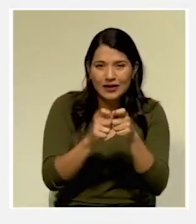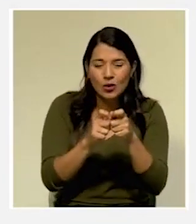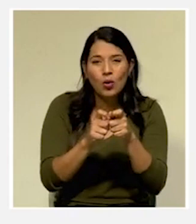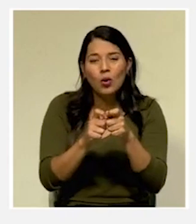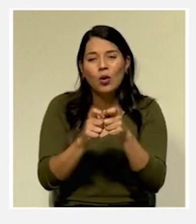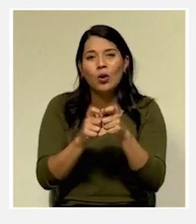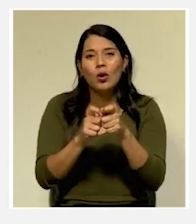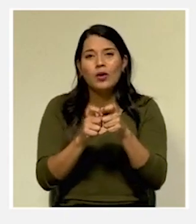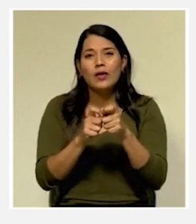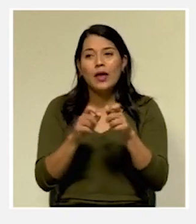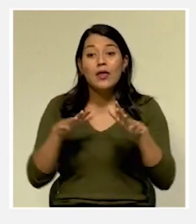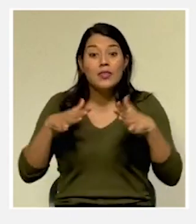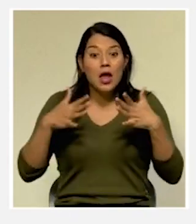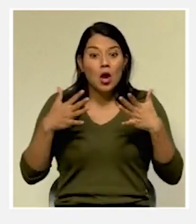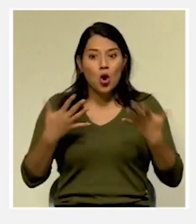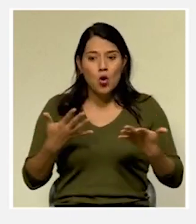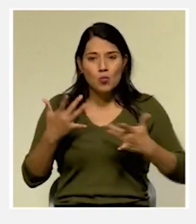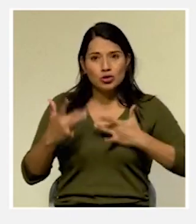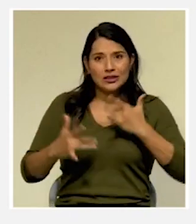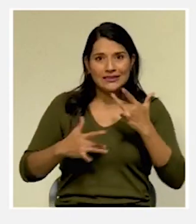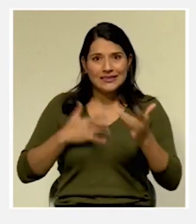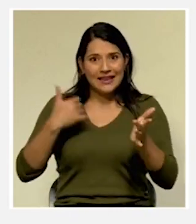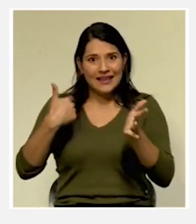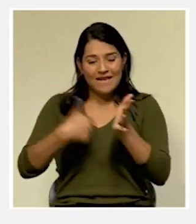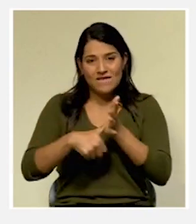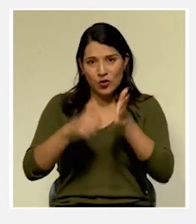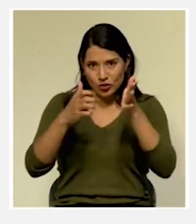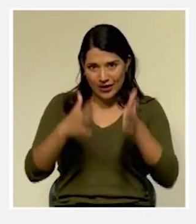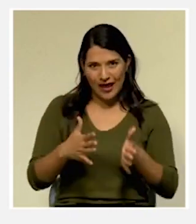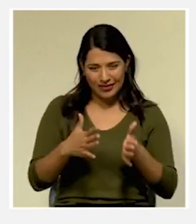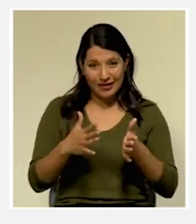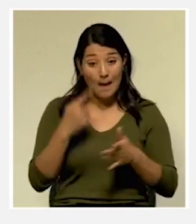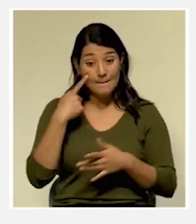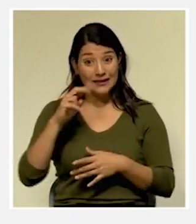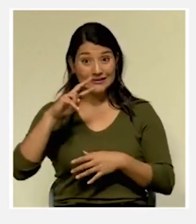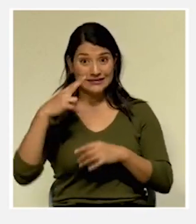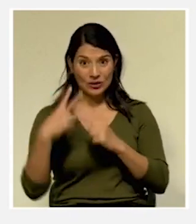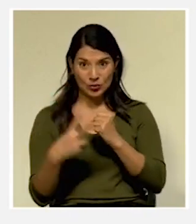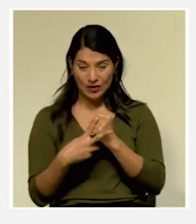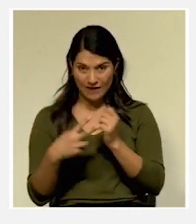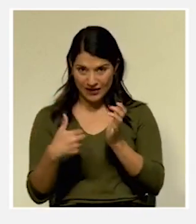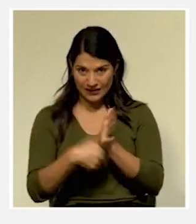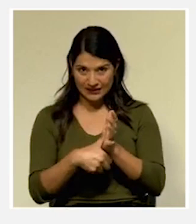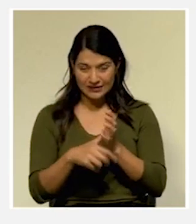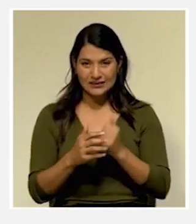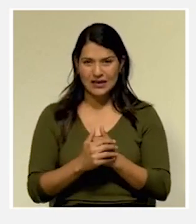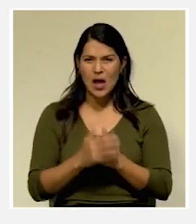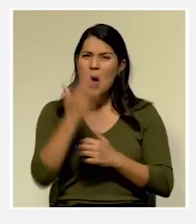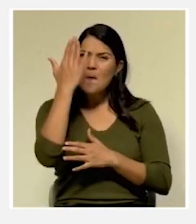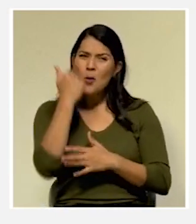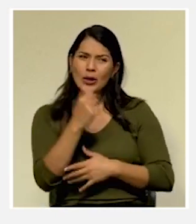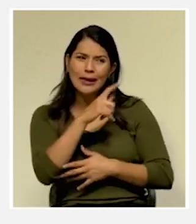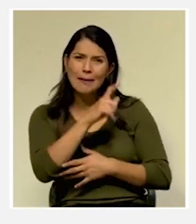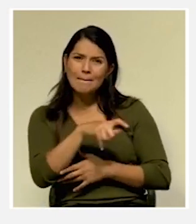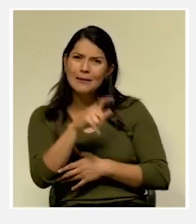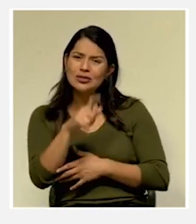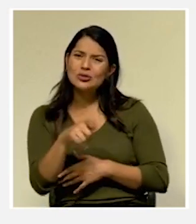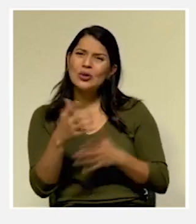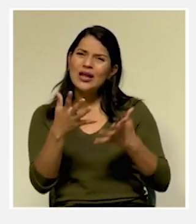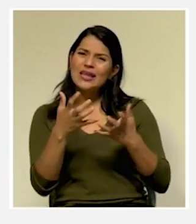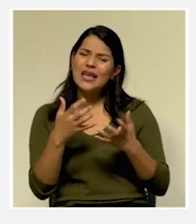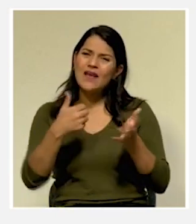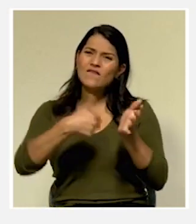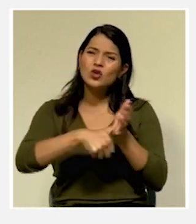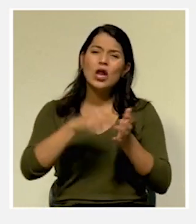del estado anímico de los votantes potenciales para esta segunda ronda. Sí. ¿Por qué la gente quiere votar por